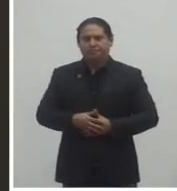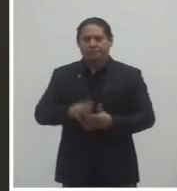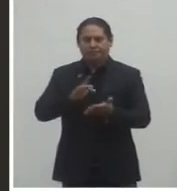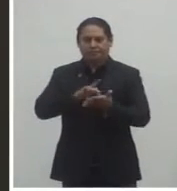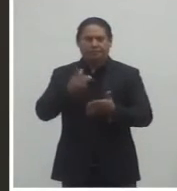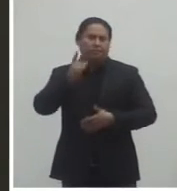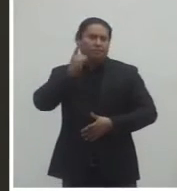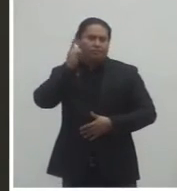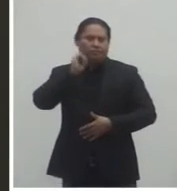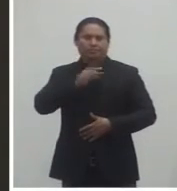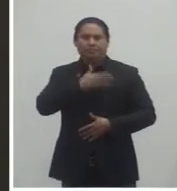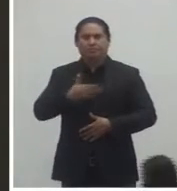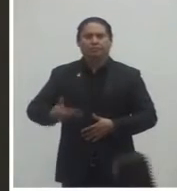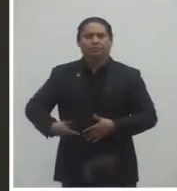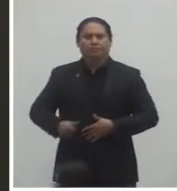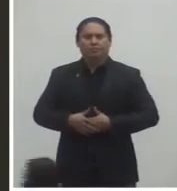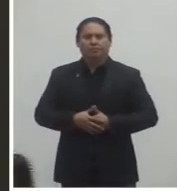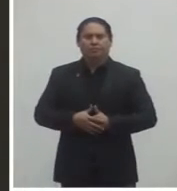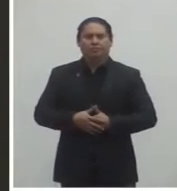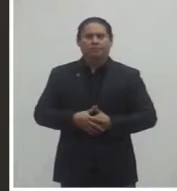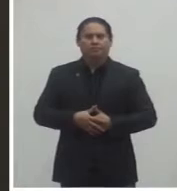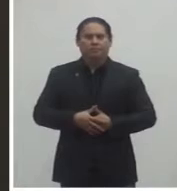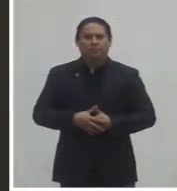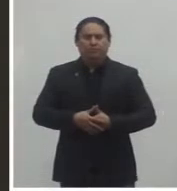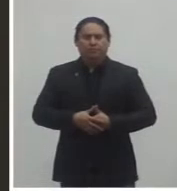Gracias, diputada presidenta.